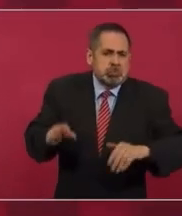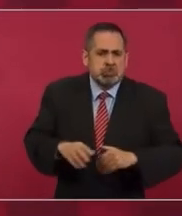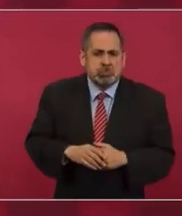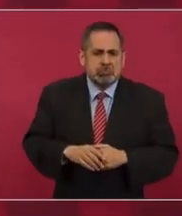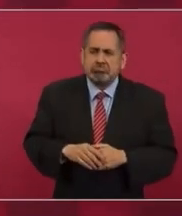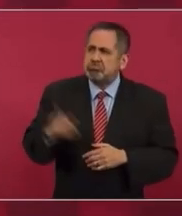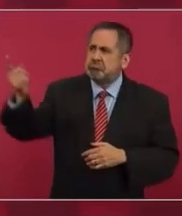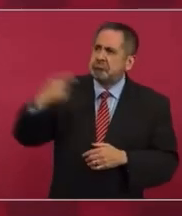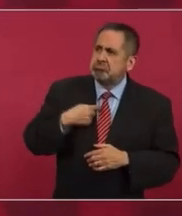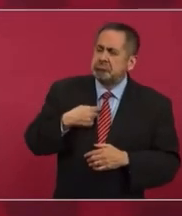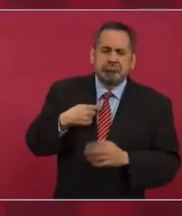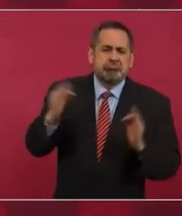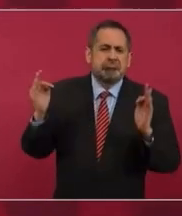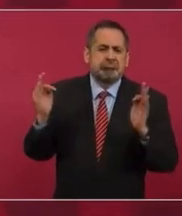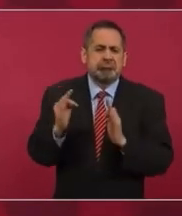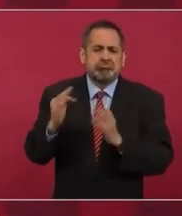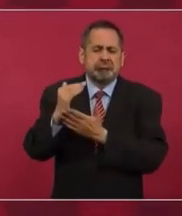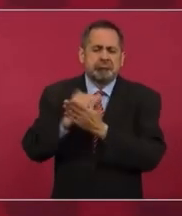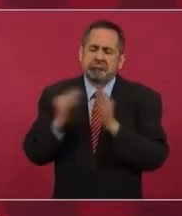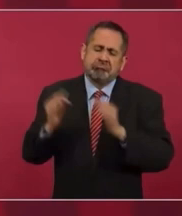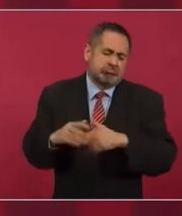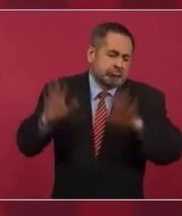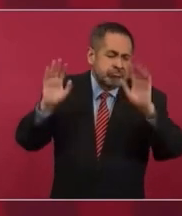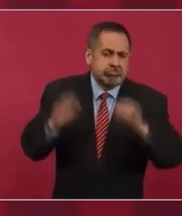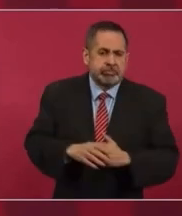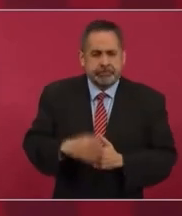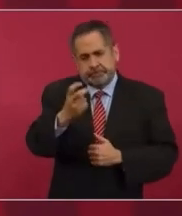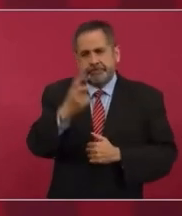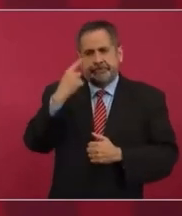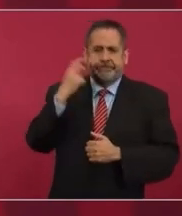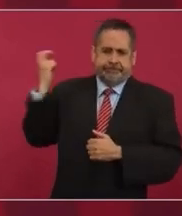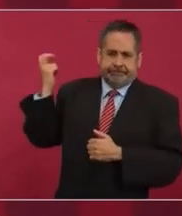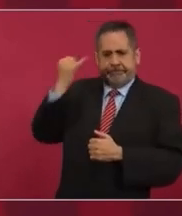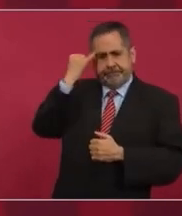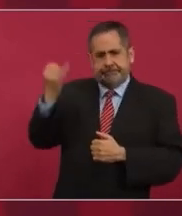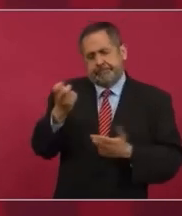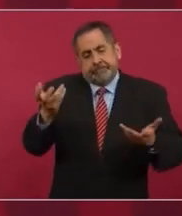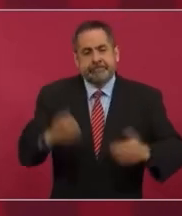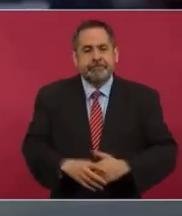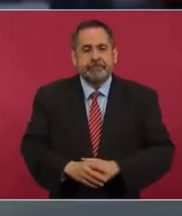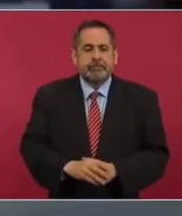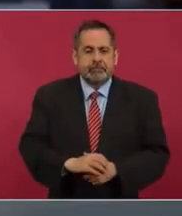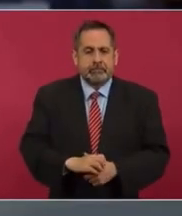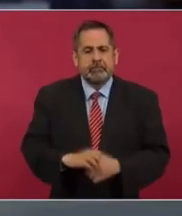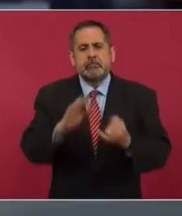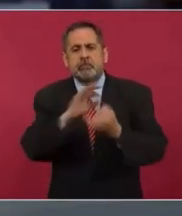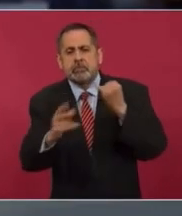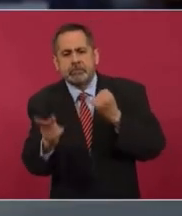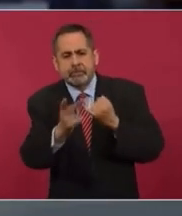se enfriaron un poco. Sí. Pero este es el motivo. Última